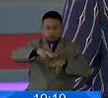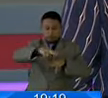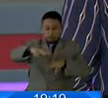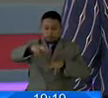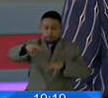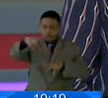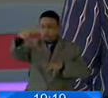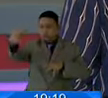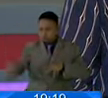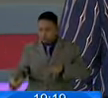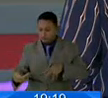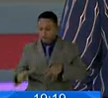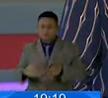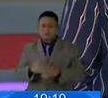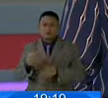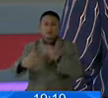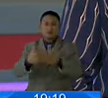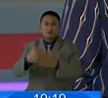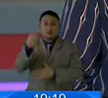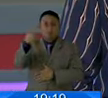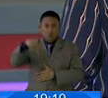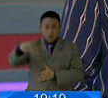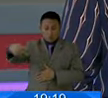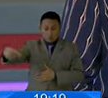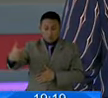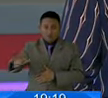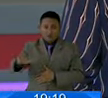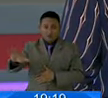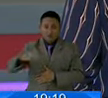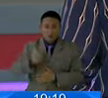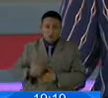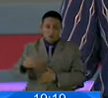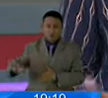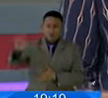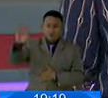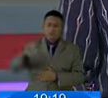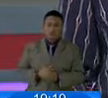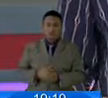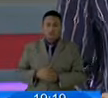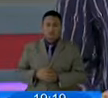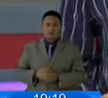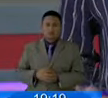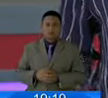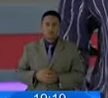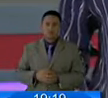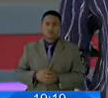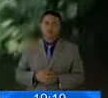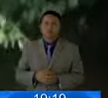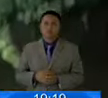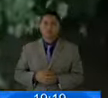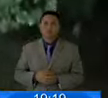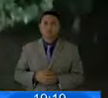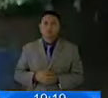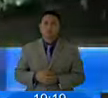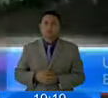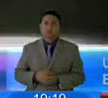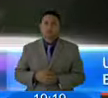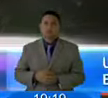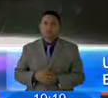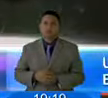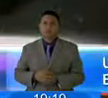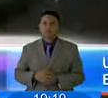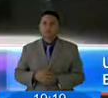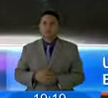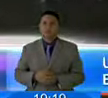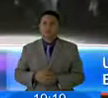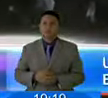desapareció y su cuerpo fue recuperado a 2 kilómetros del lugar que desapareció tras 5 horas de búsqueda.